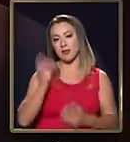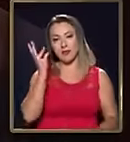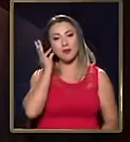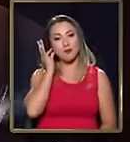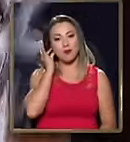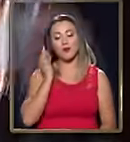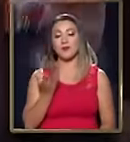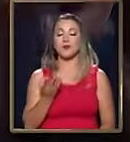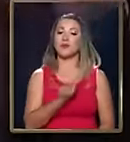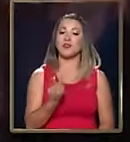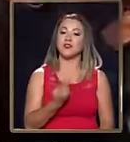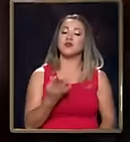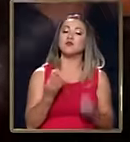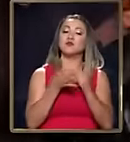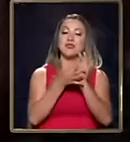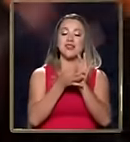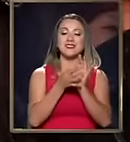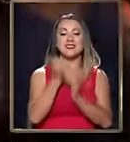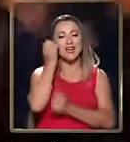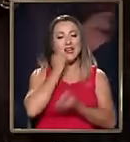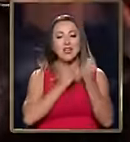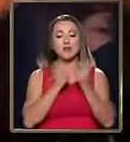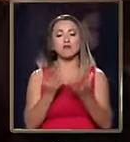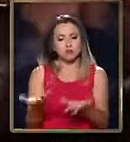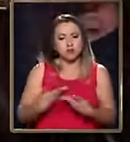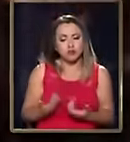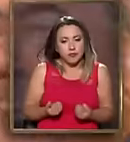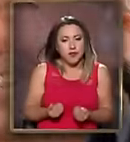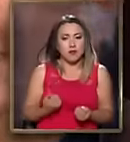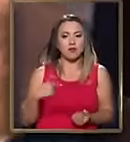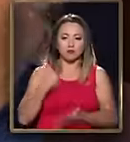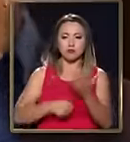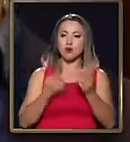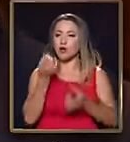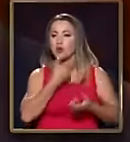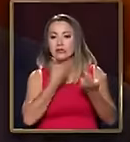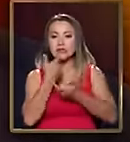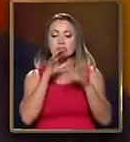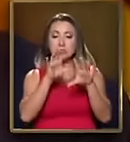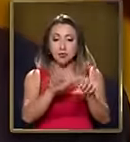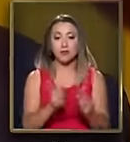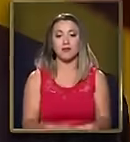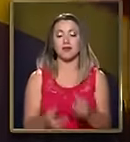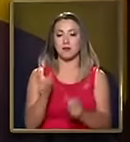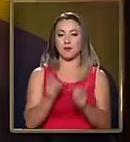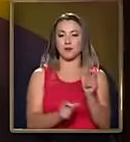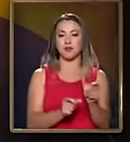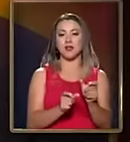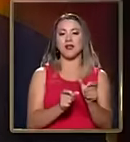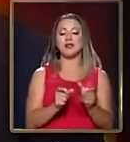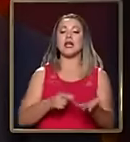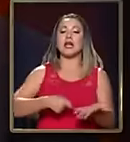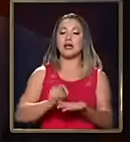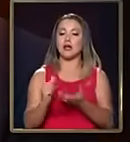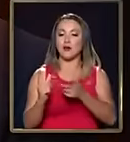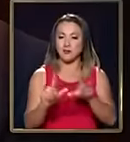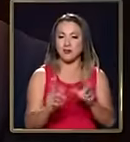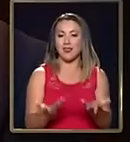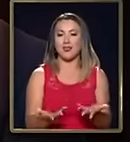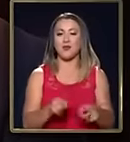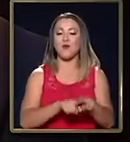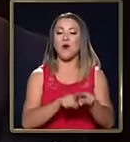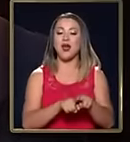todas maneras, pero tú te has ganado el cariño esta noche de la Quinta Vergara, el reconocimiento también. Ajá. Como